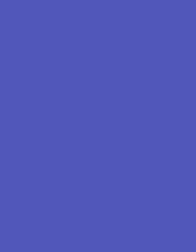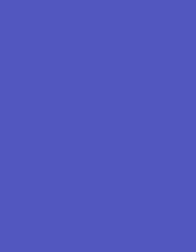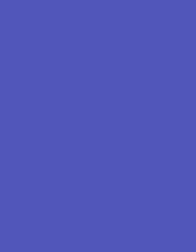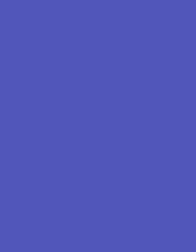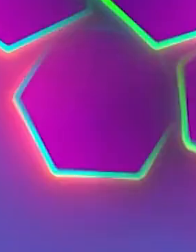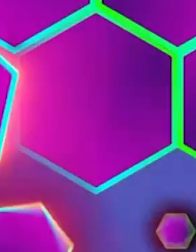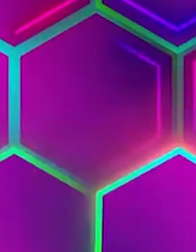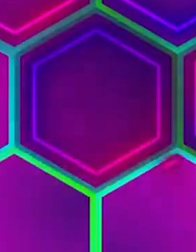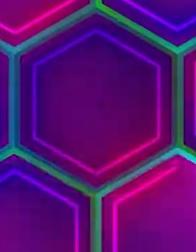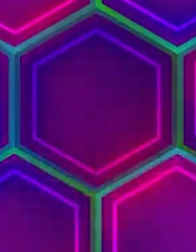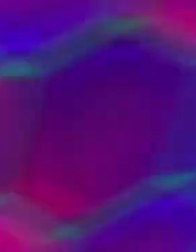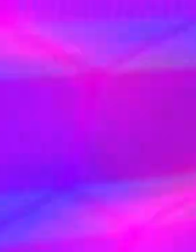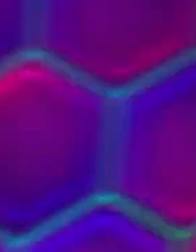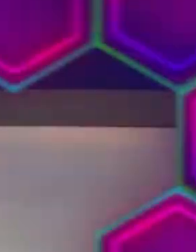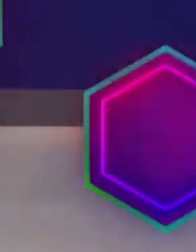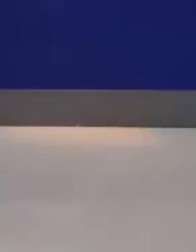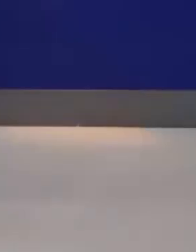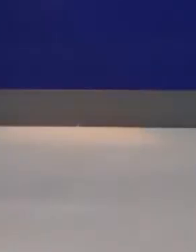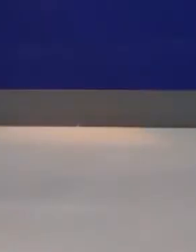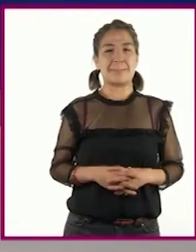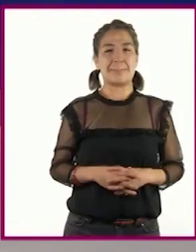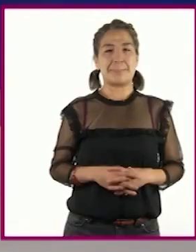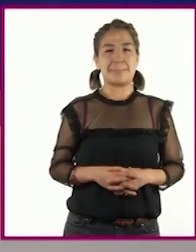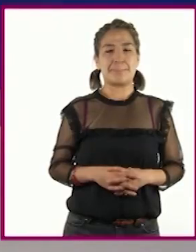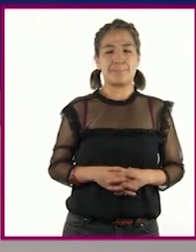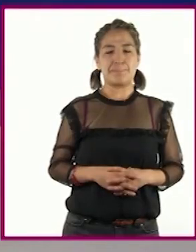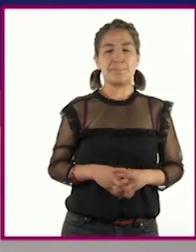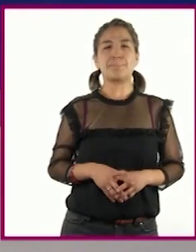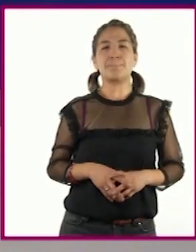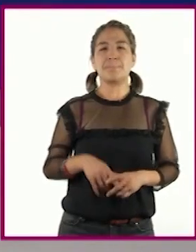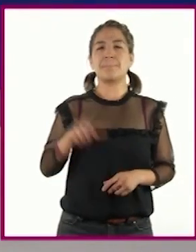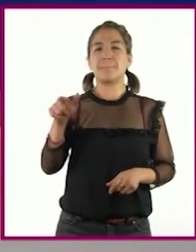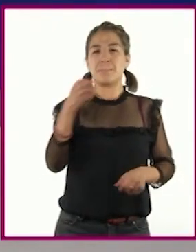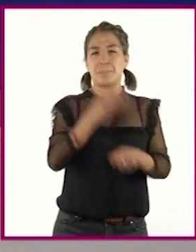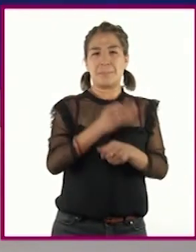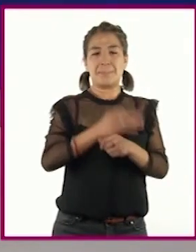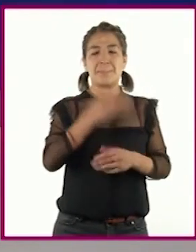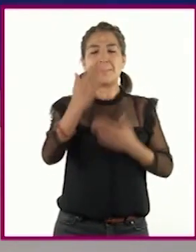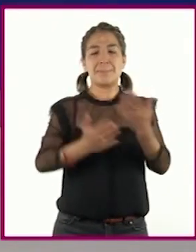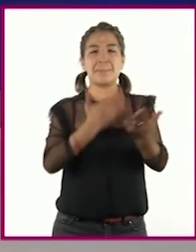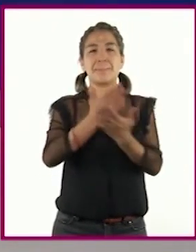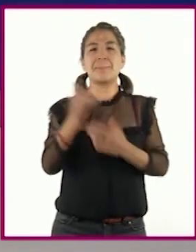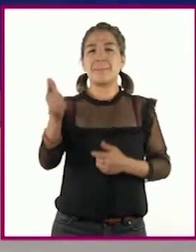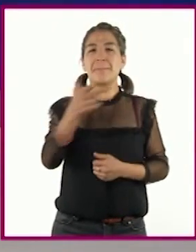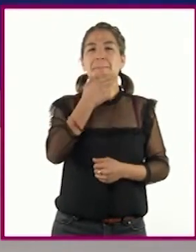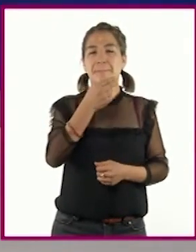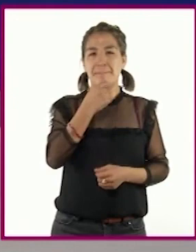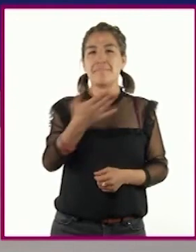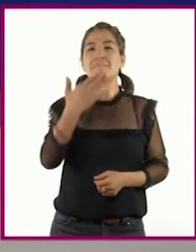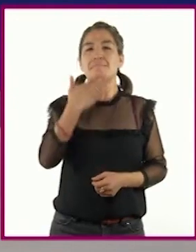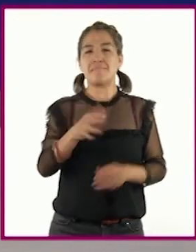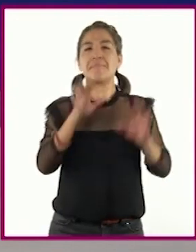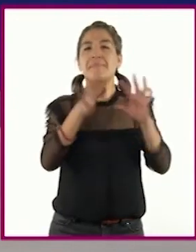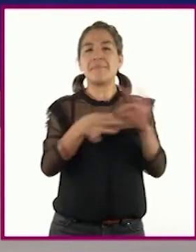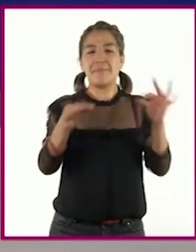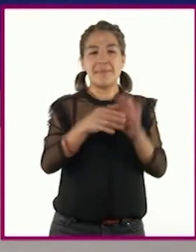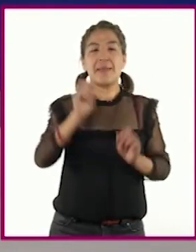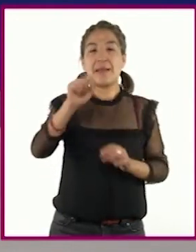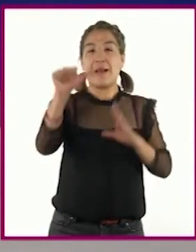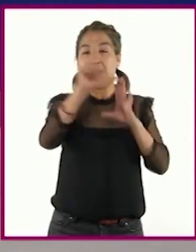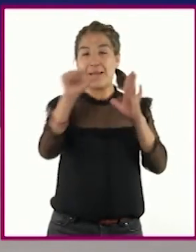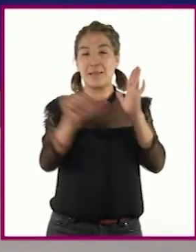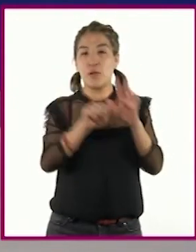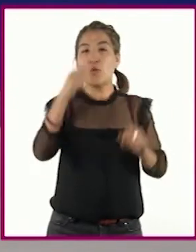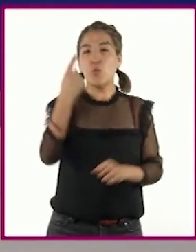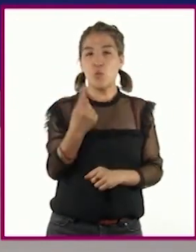de comunicación. Yo concuerdo con lo que propuso Enrique, y estos son el artículo